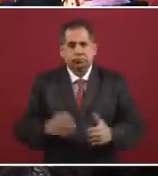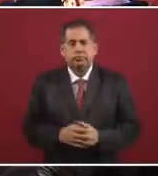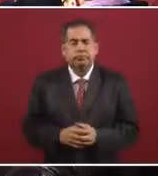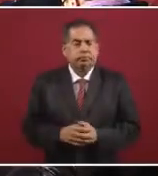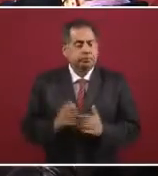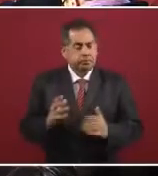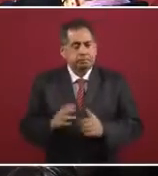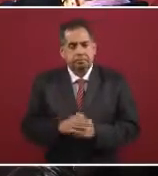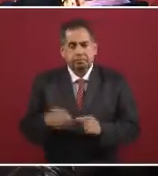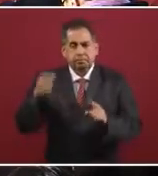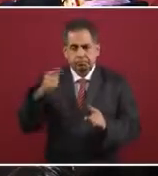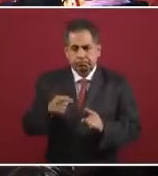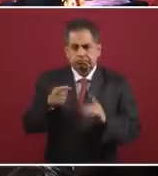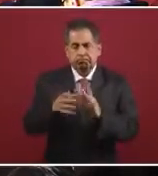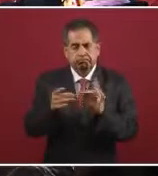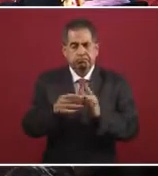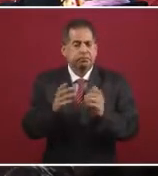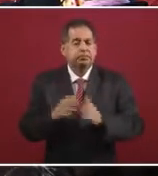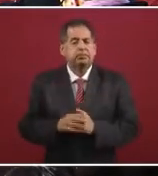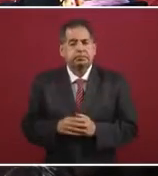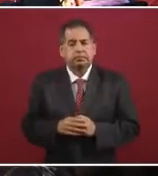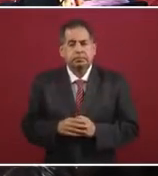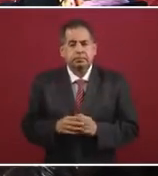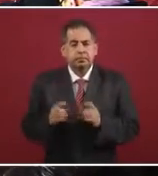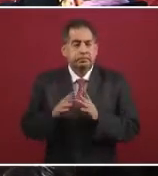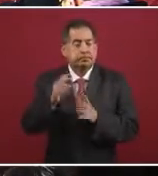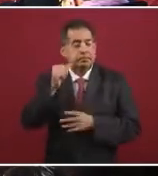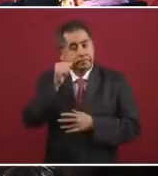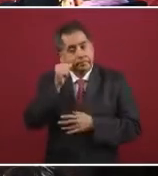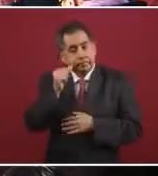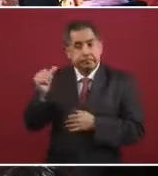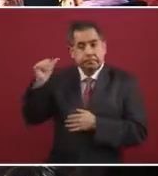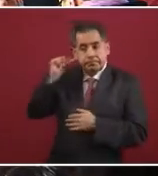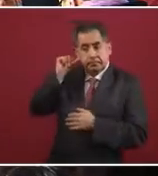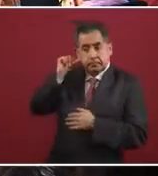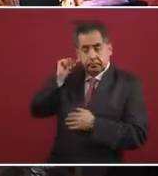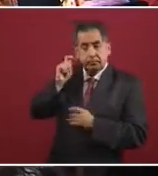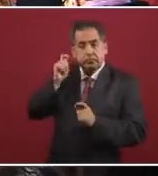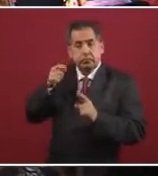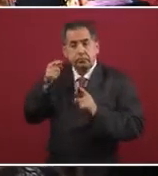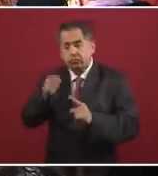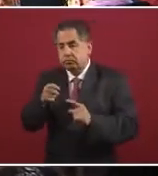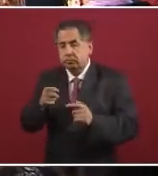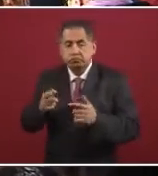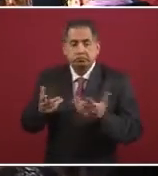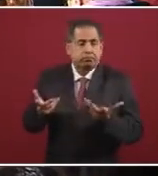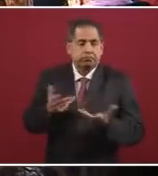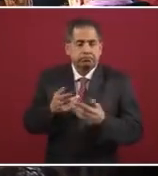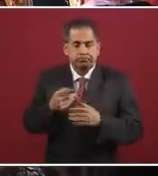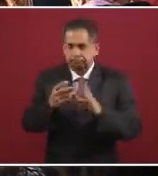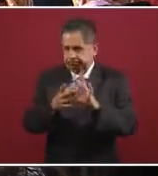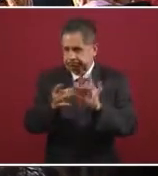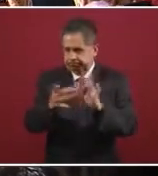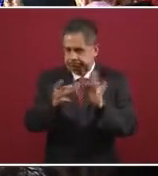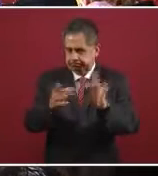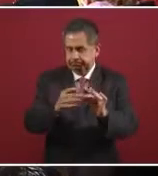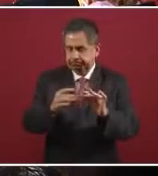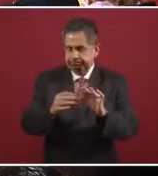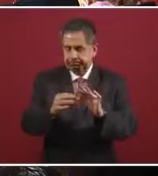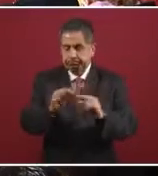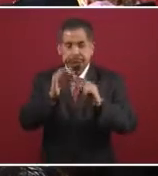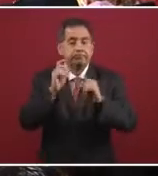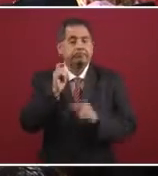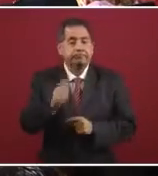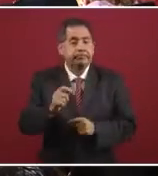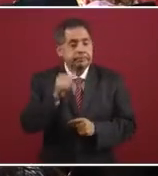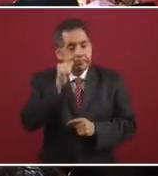Bueno, me referiría yo a los acontecimientos del día de ayer, en primer lugar señalando que lo